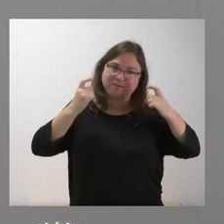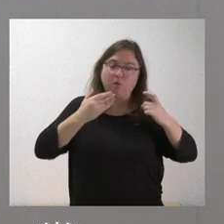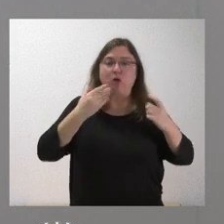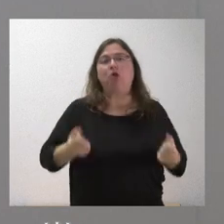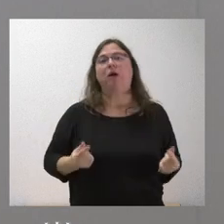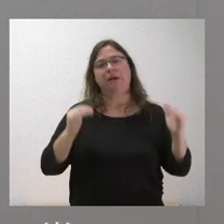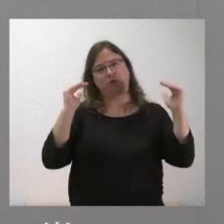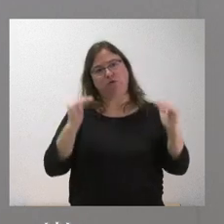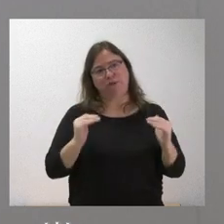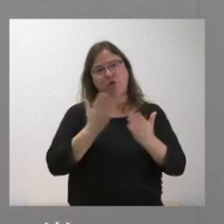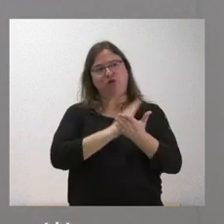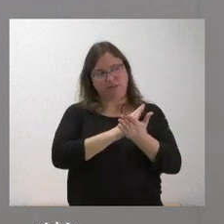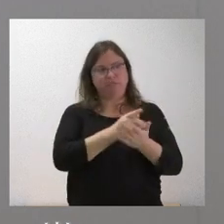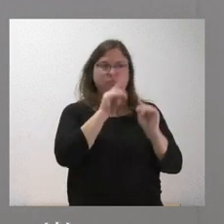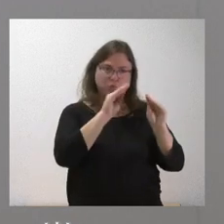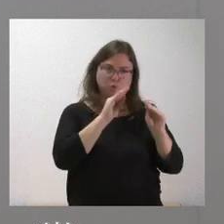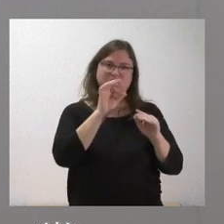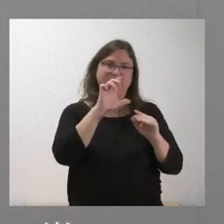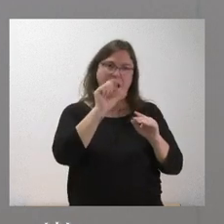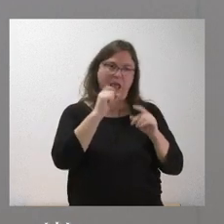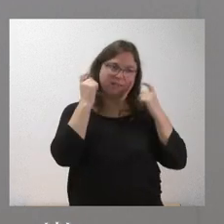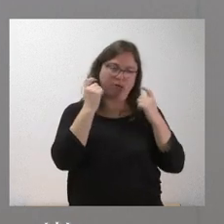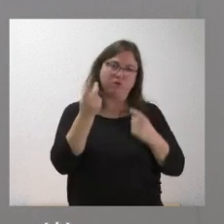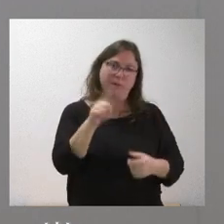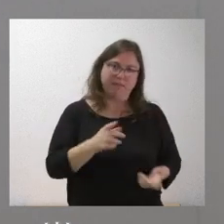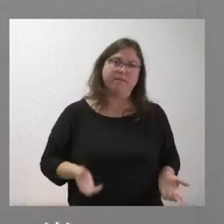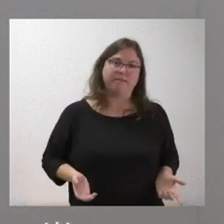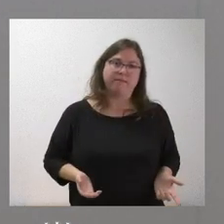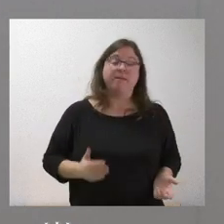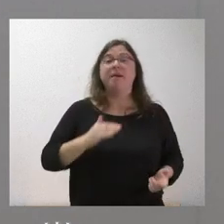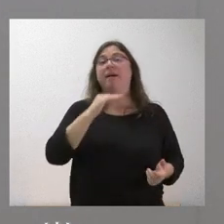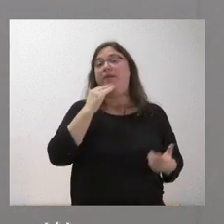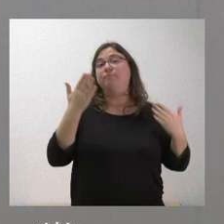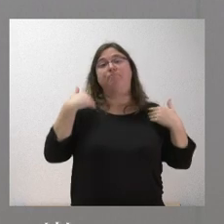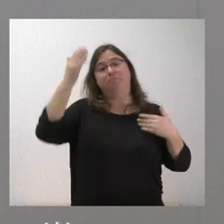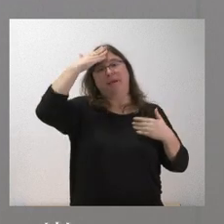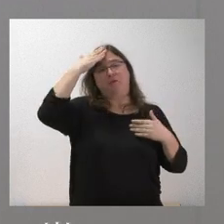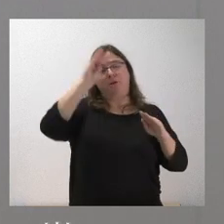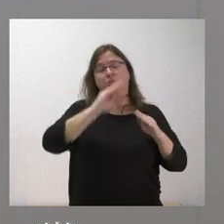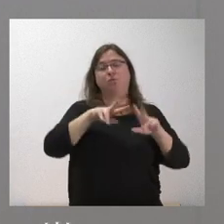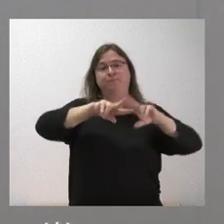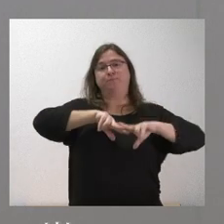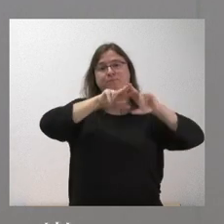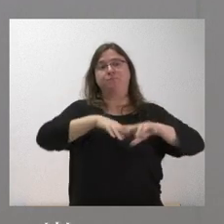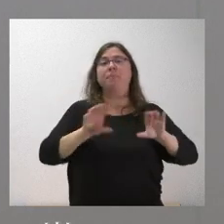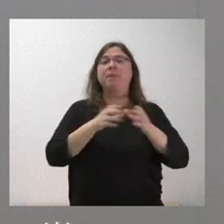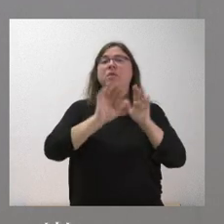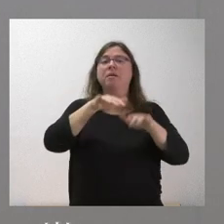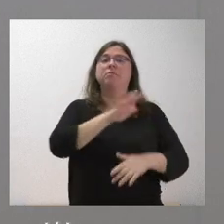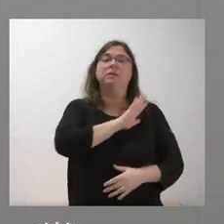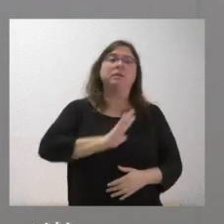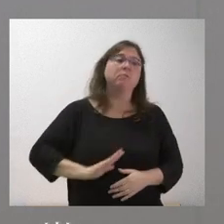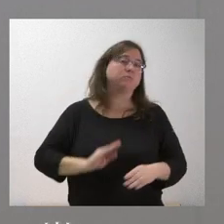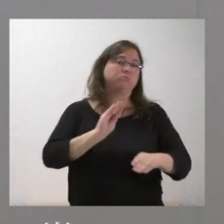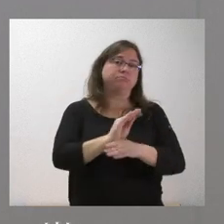gasto por parte del serla es positivo entre todos pero eso es una cosa que corresponde al patronato examinarlo la junta de castillo de momento lo que está haciendo es